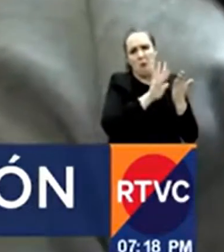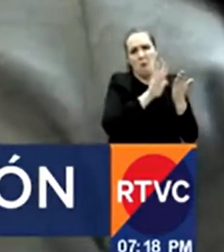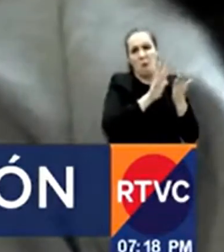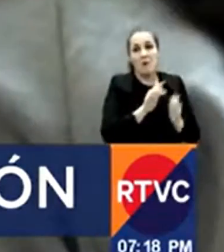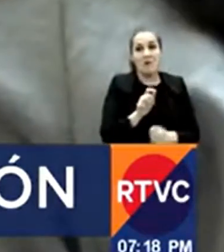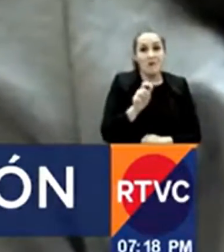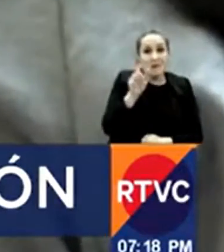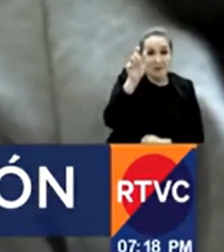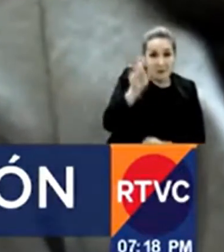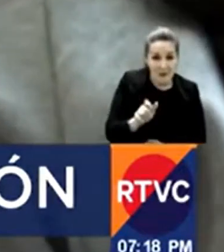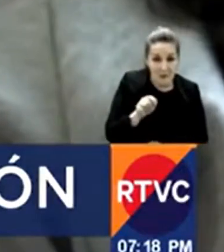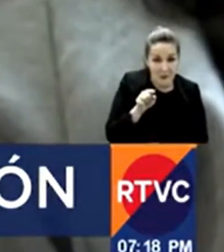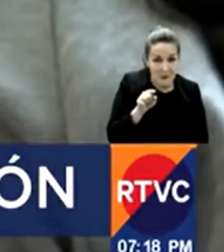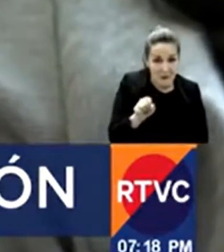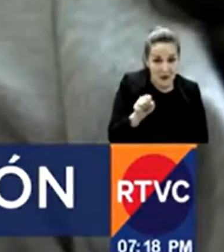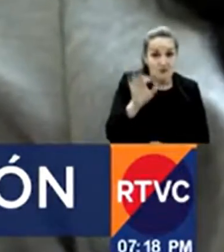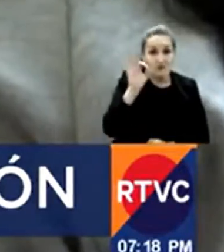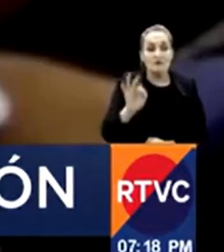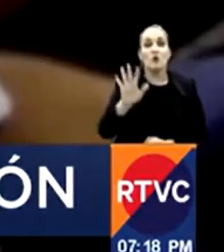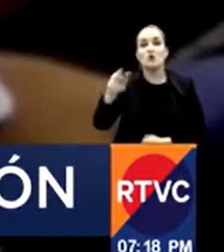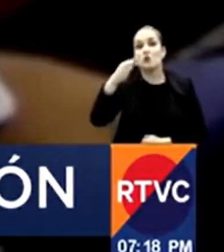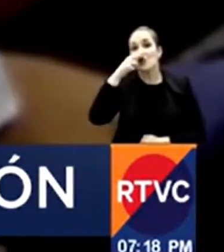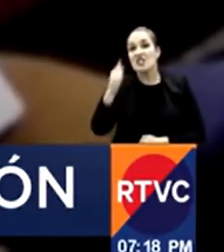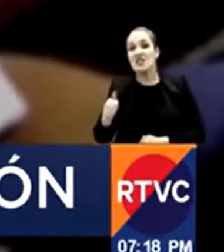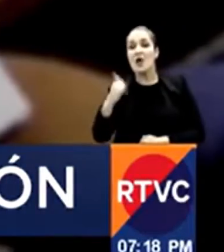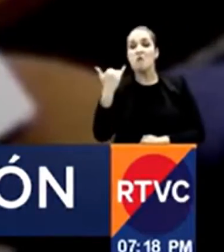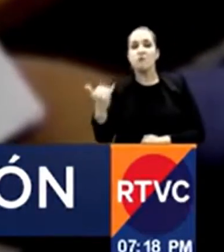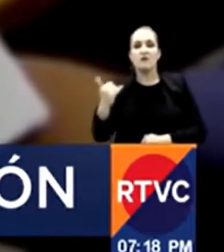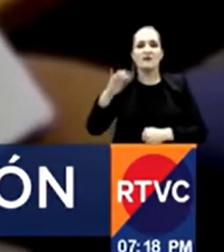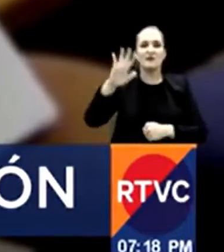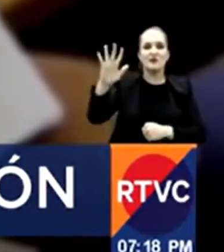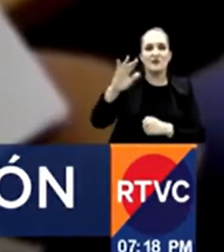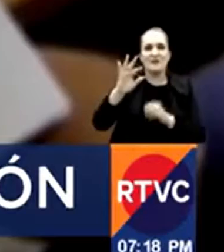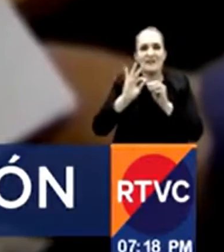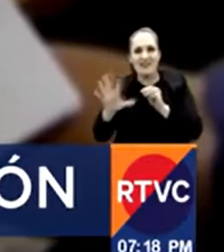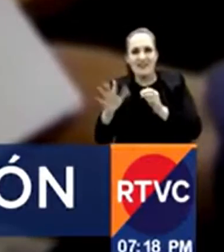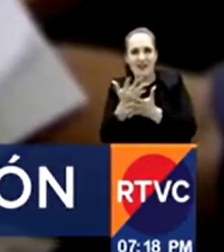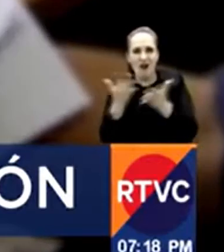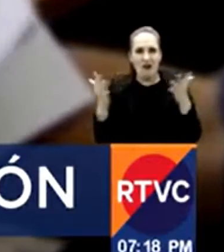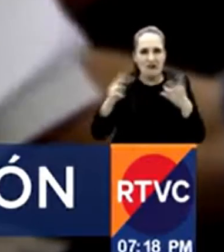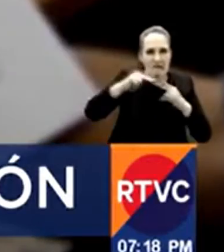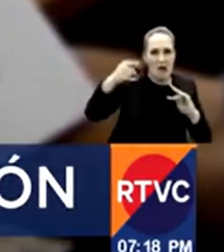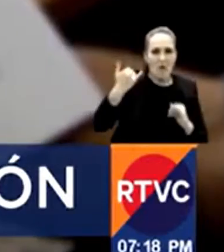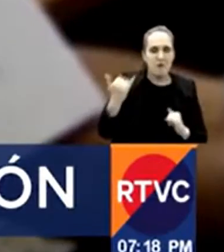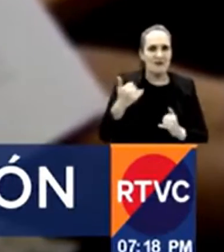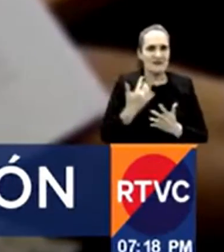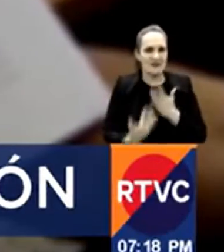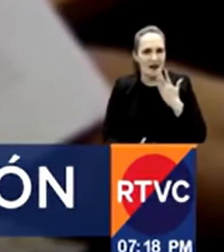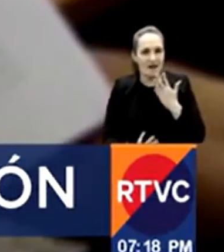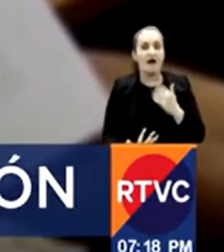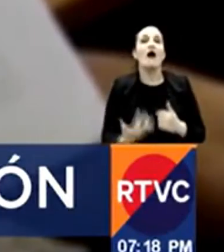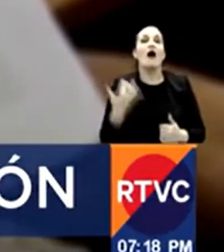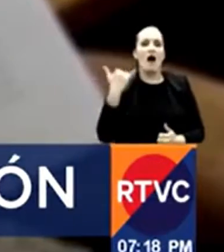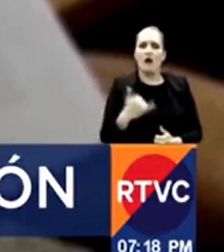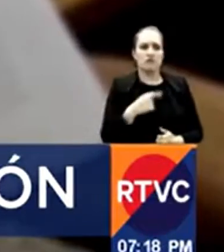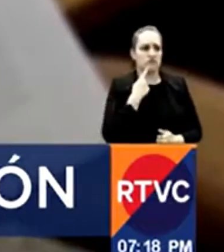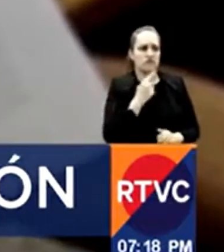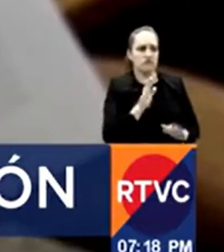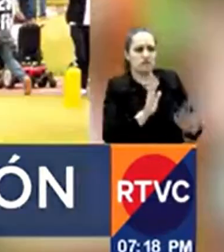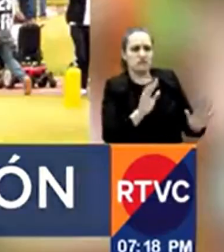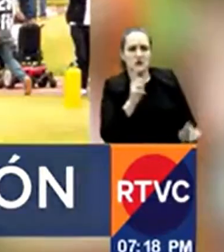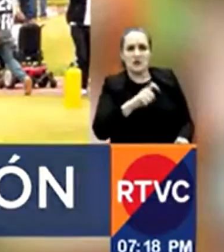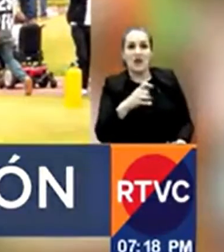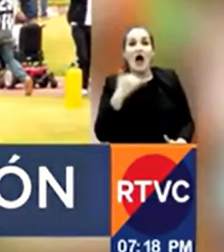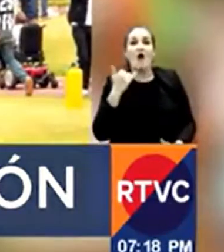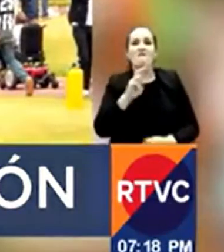rastros genéticos hallados en la ropa de la menor. La Procuraduría respaldó la solicitud de la Fiscalía, quien presentó un recurso de